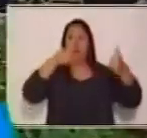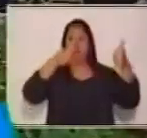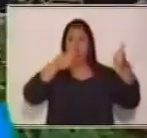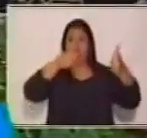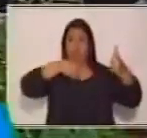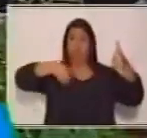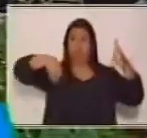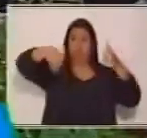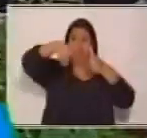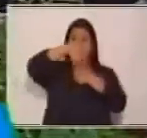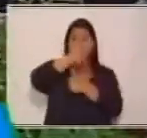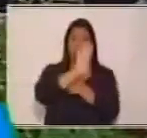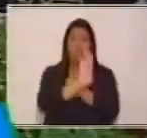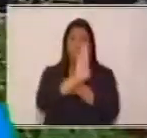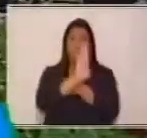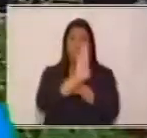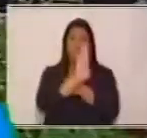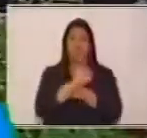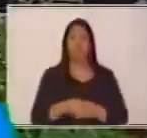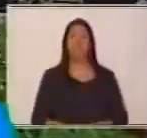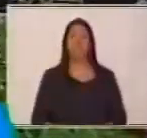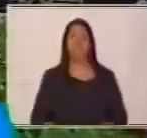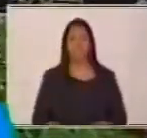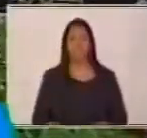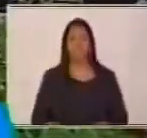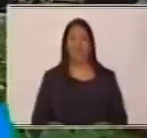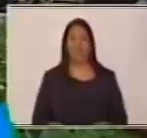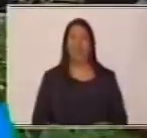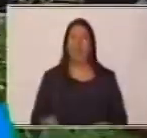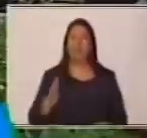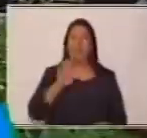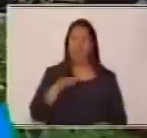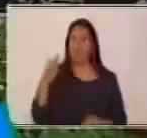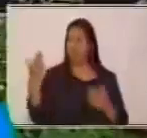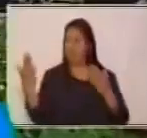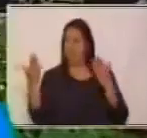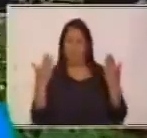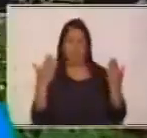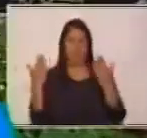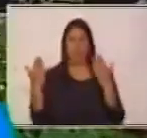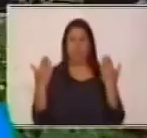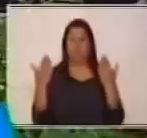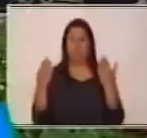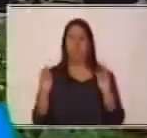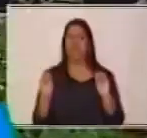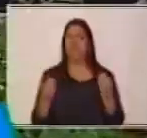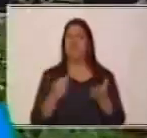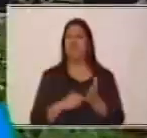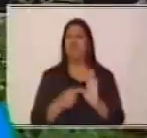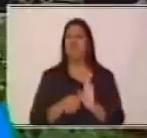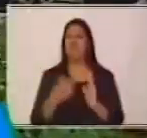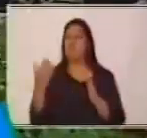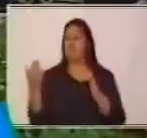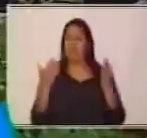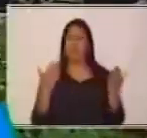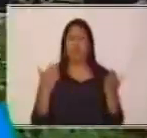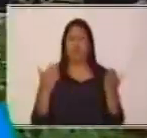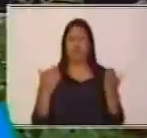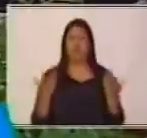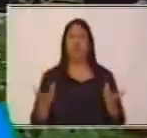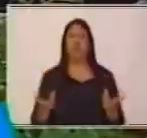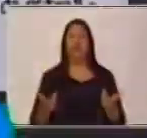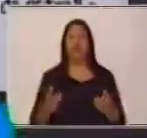B. Luego tenemos la comparación. ¿Qué es la comparación? Es